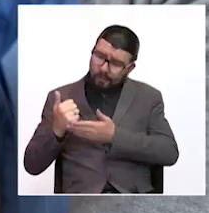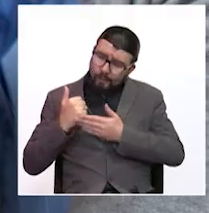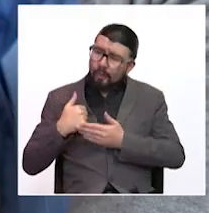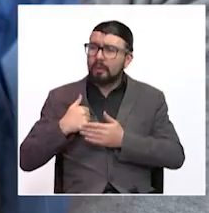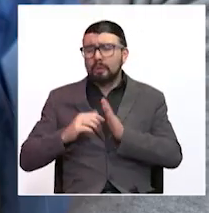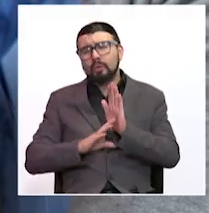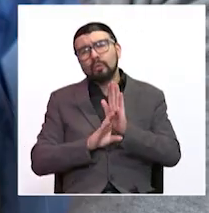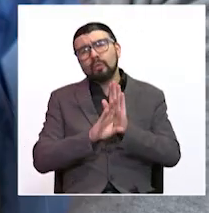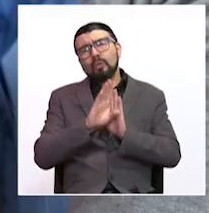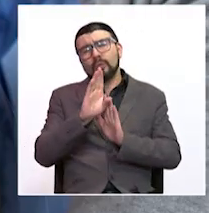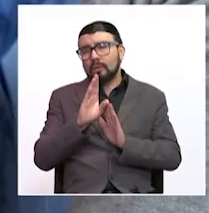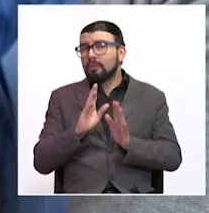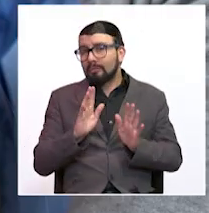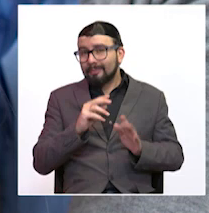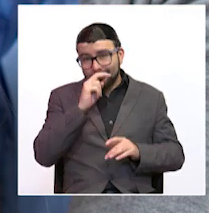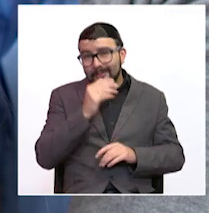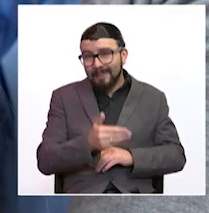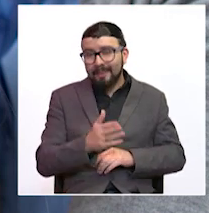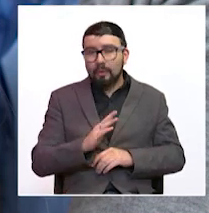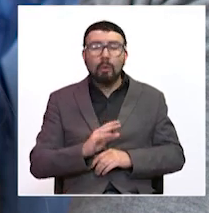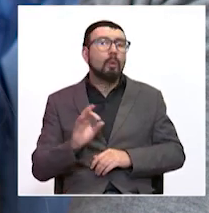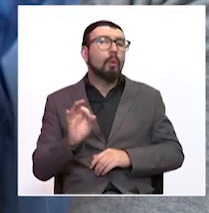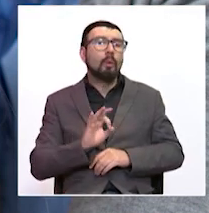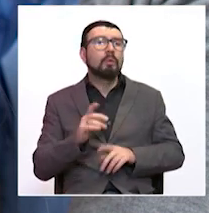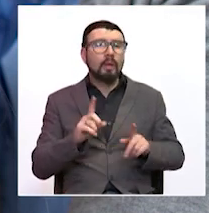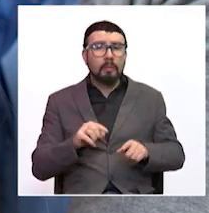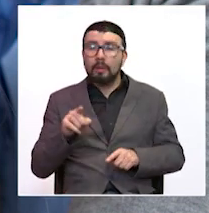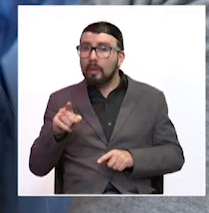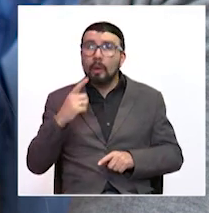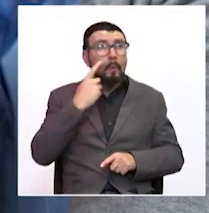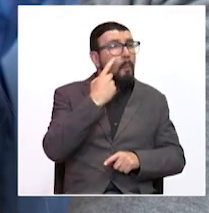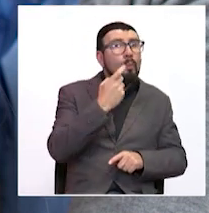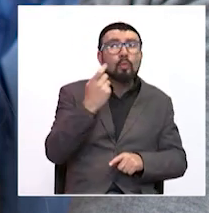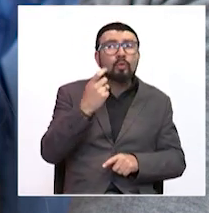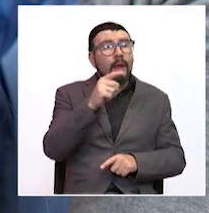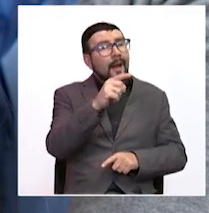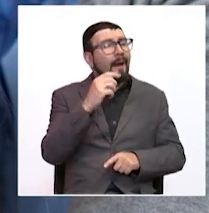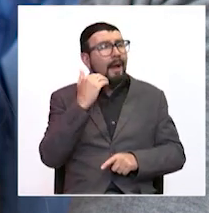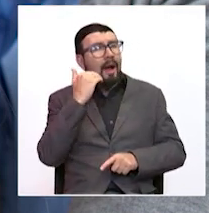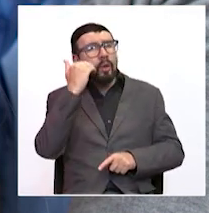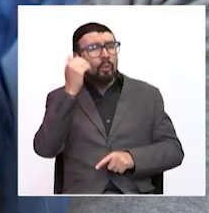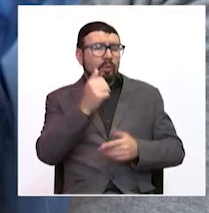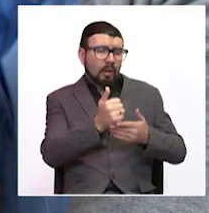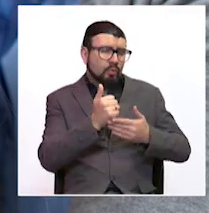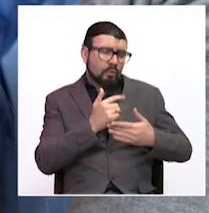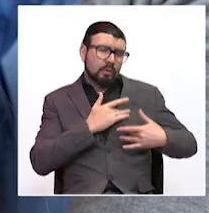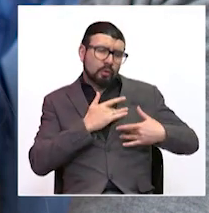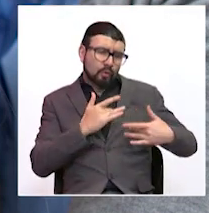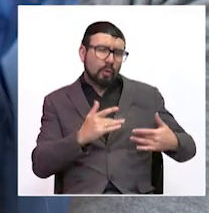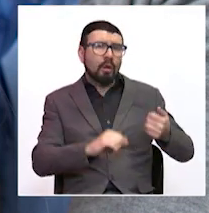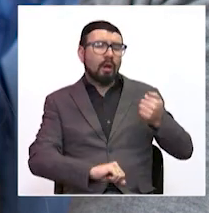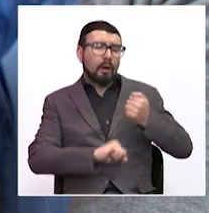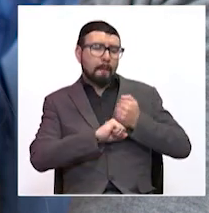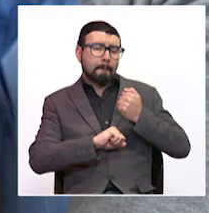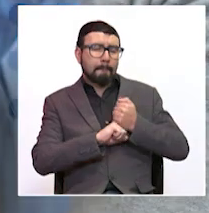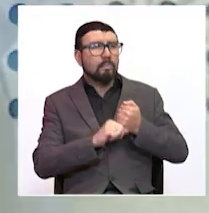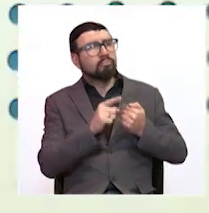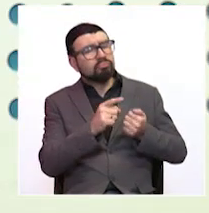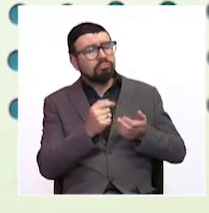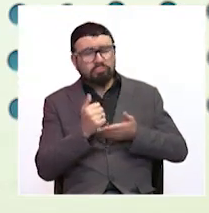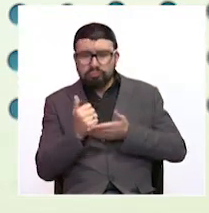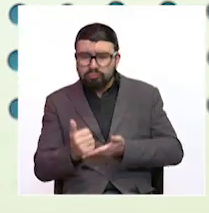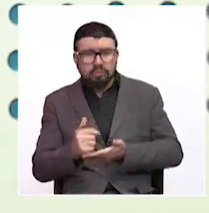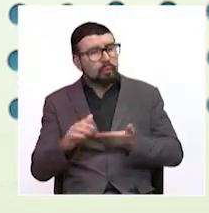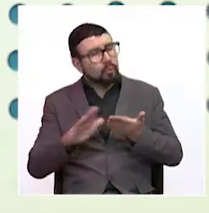trance o busca también lo que llamaríamos un adulto que se solidarice con él y le ayude a resolver